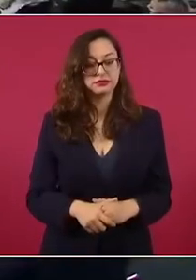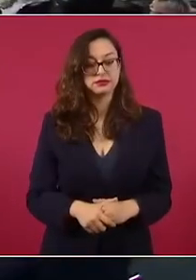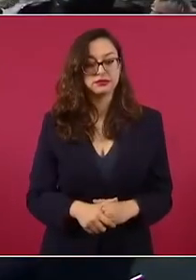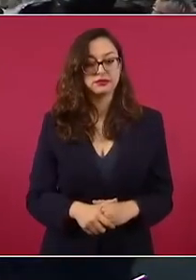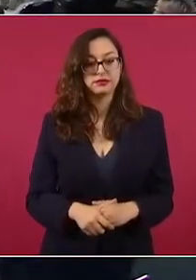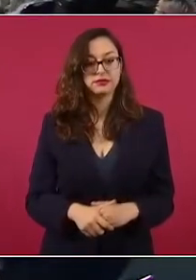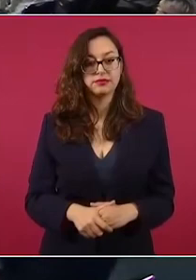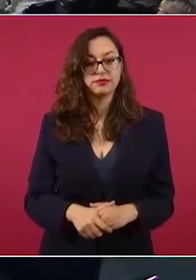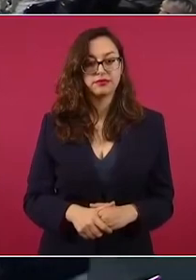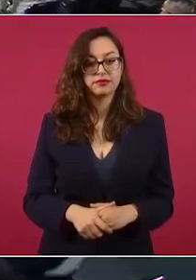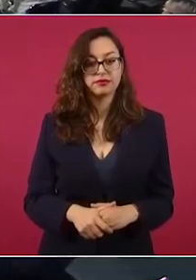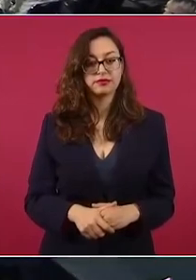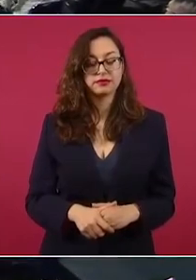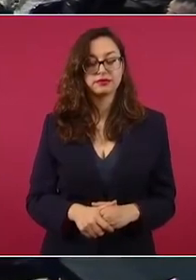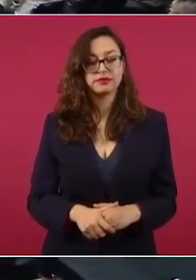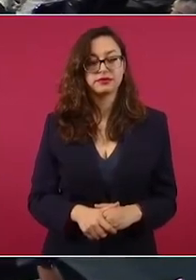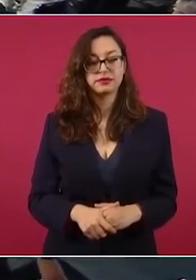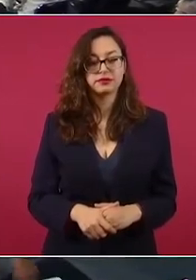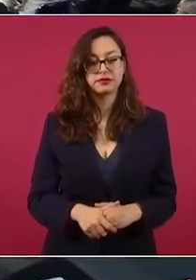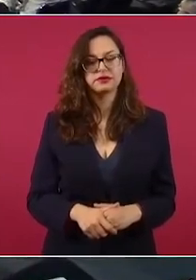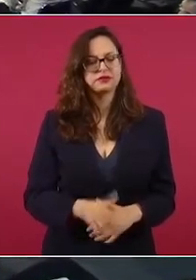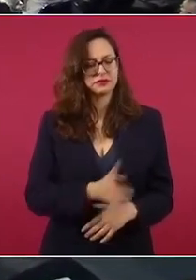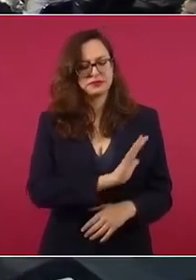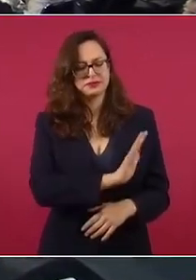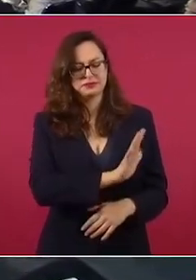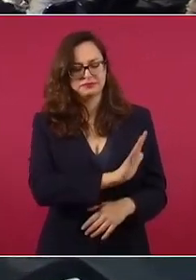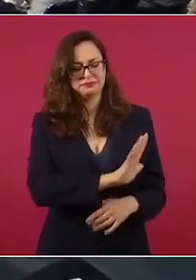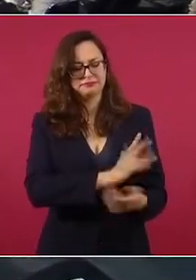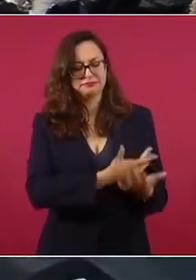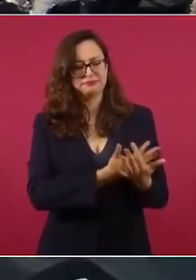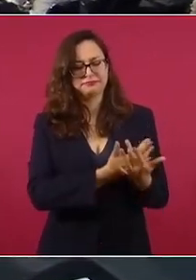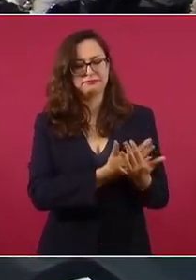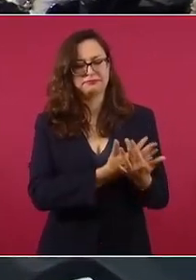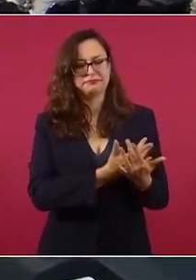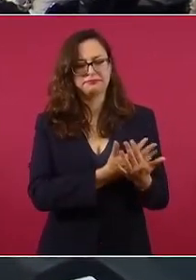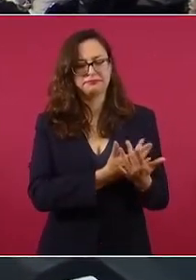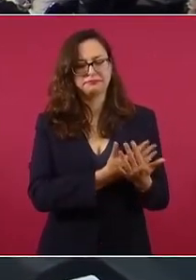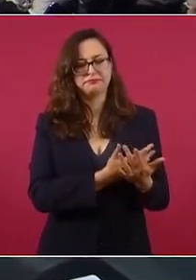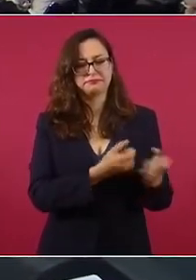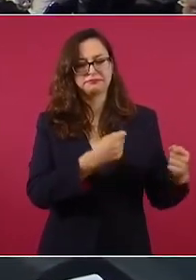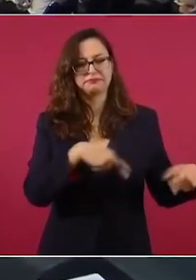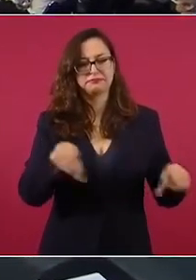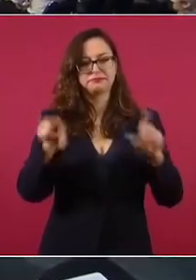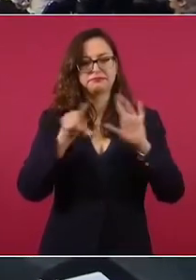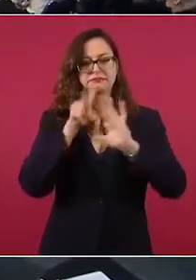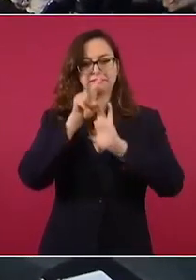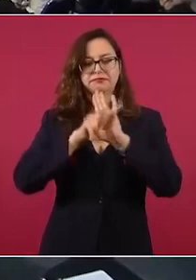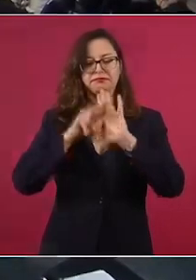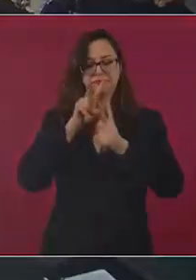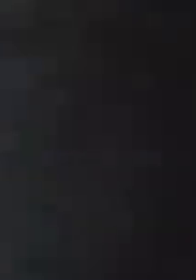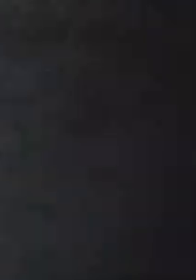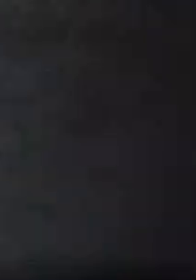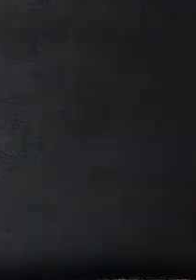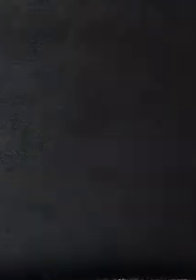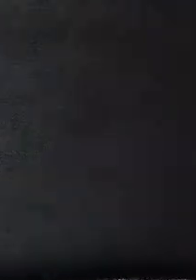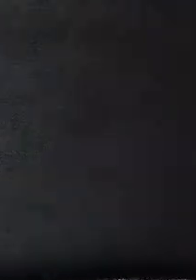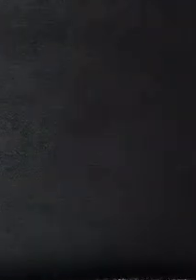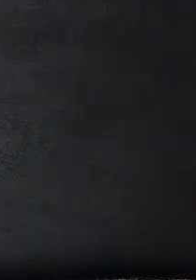Sí. No, si no, ya lo dejamos. Vamos a pasar los videos que ya se.